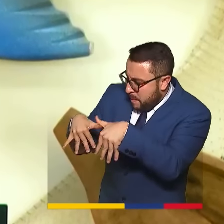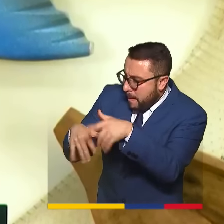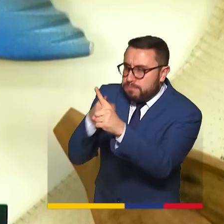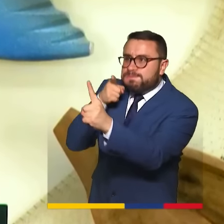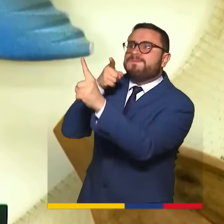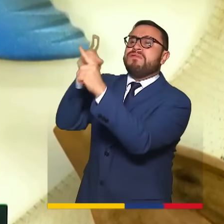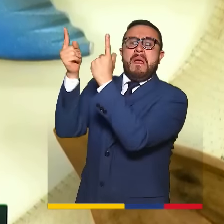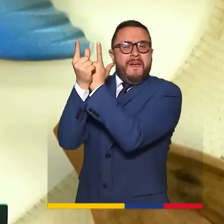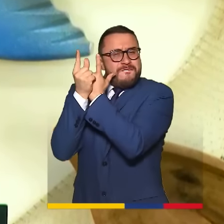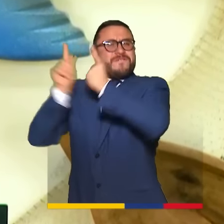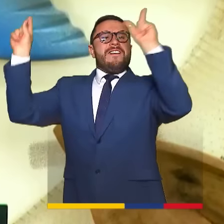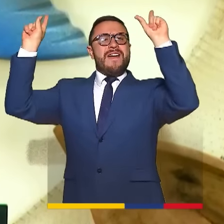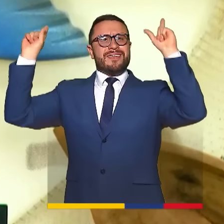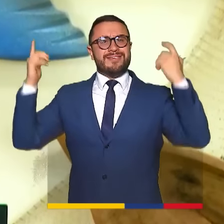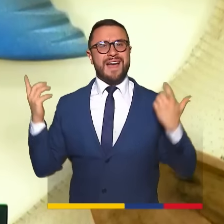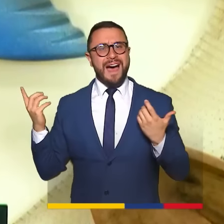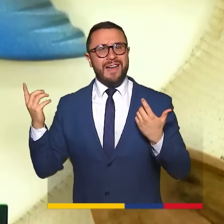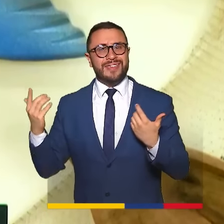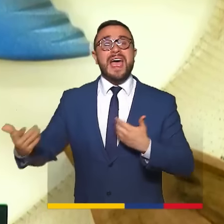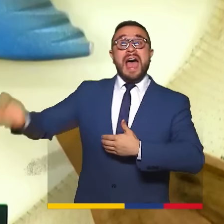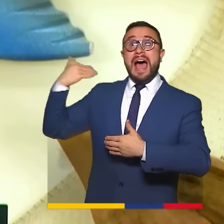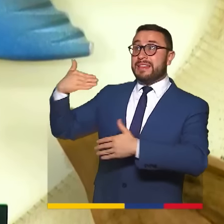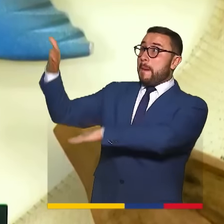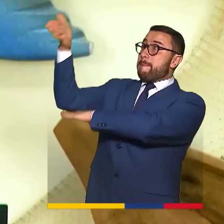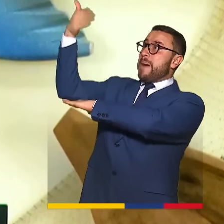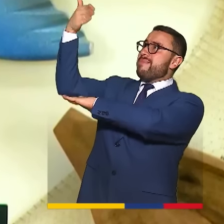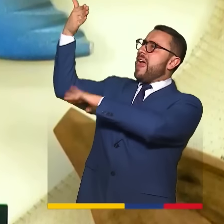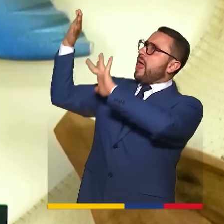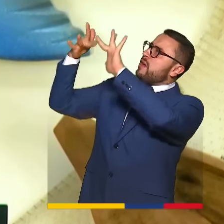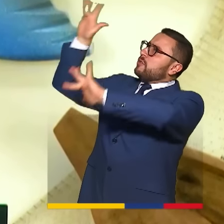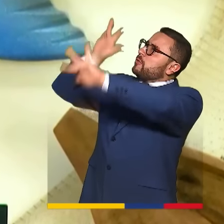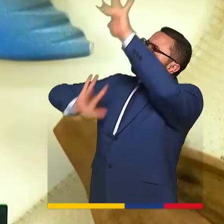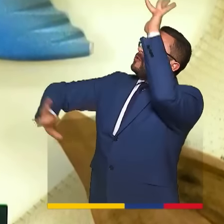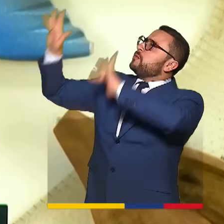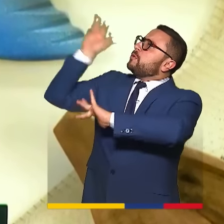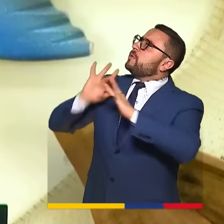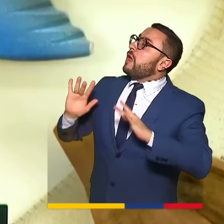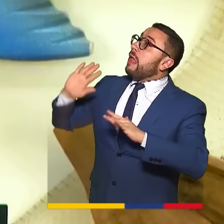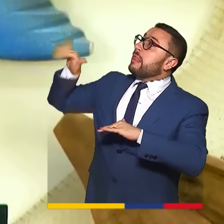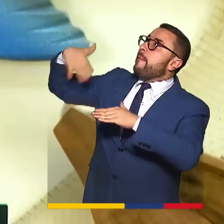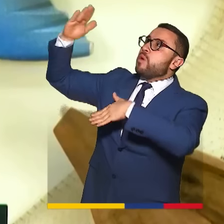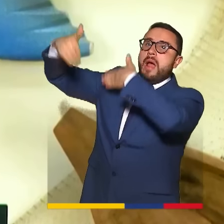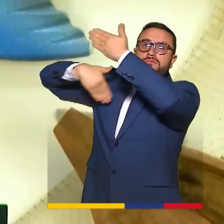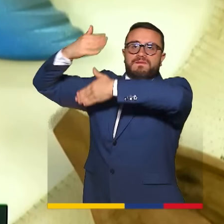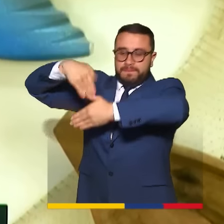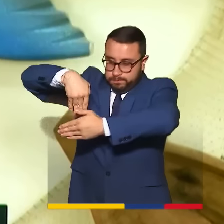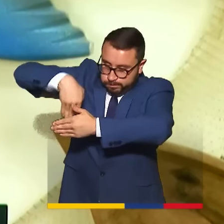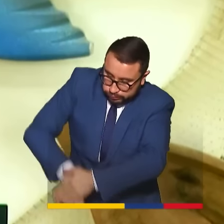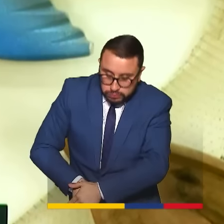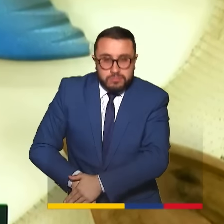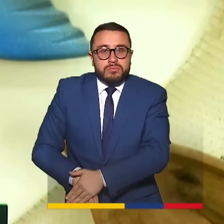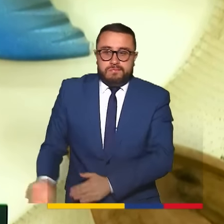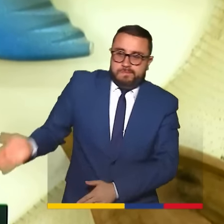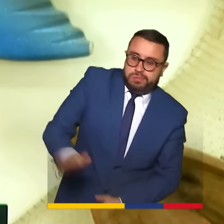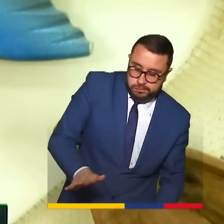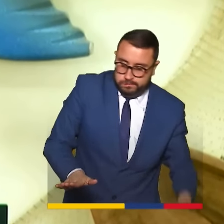libertad, las banderas gloriosas que luego se escondieron y se